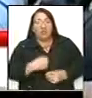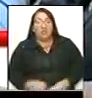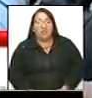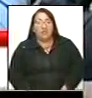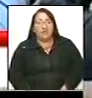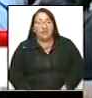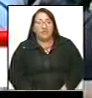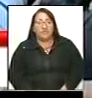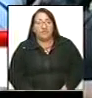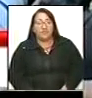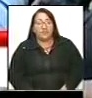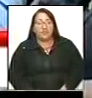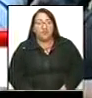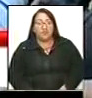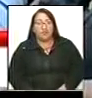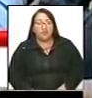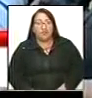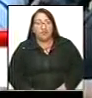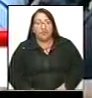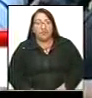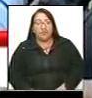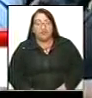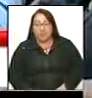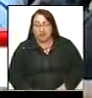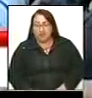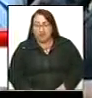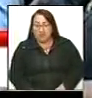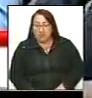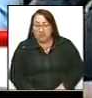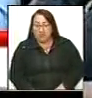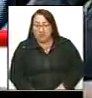luego se van a borrar los aspectos de la generación distribuida